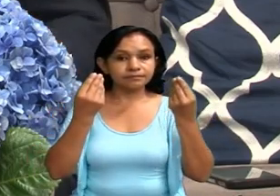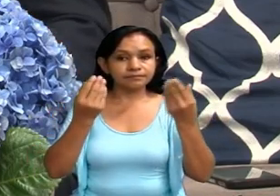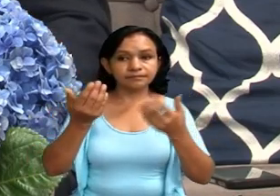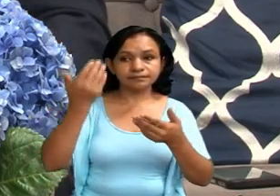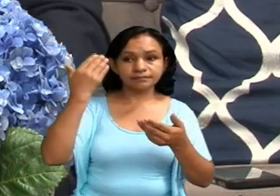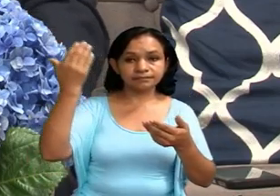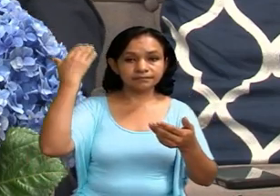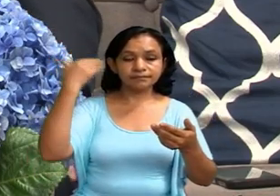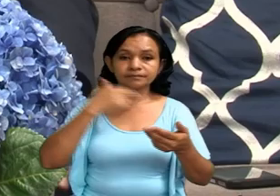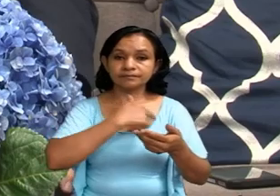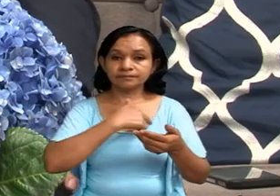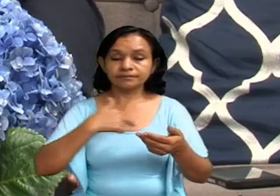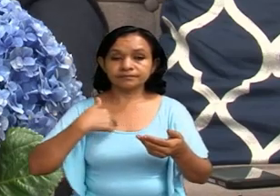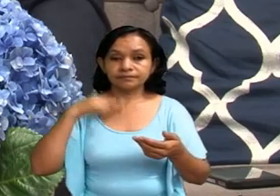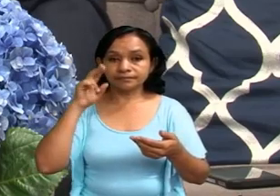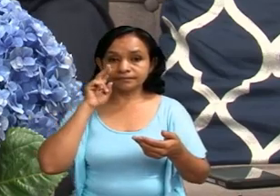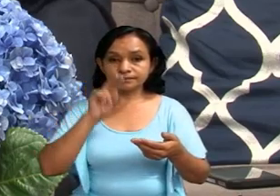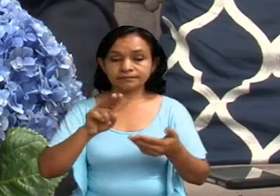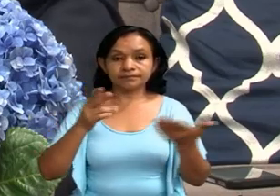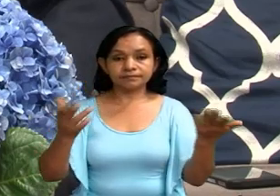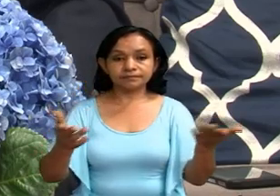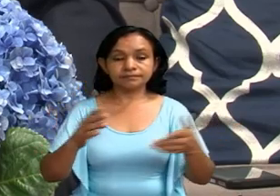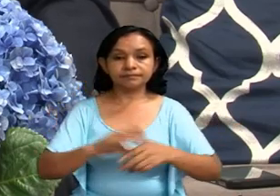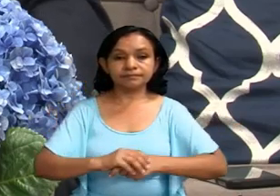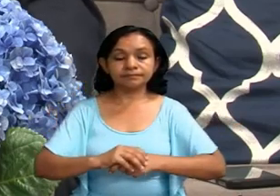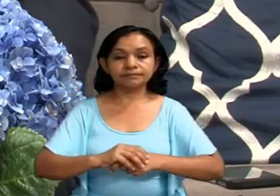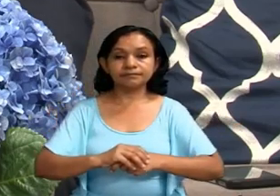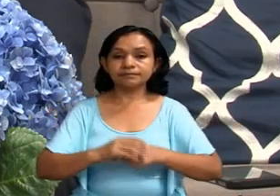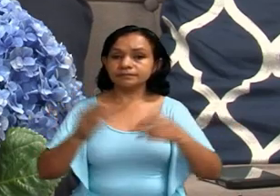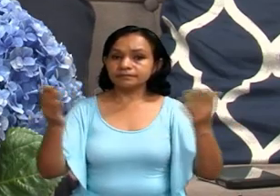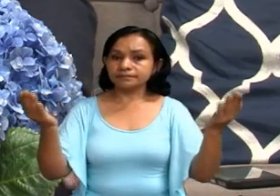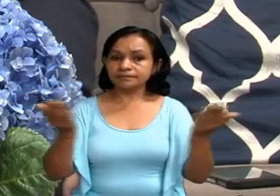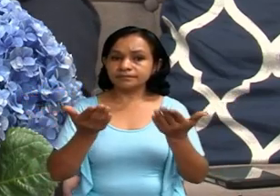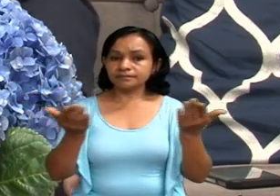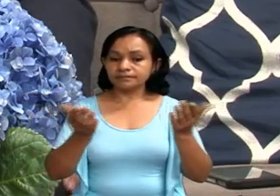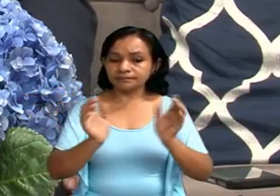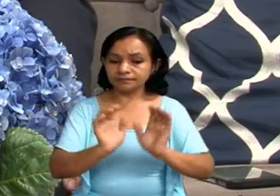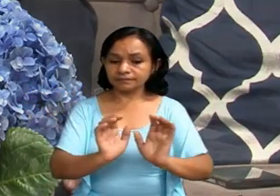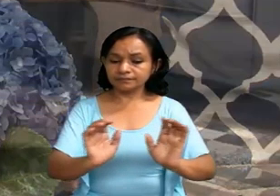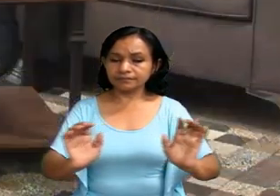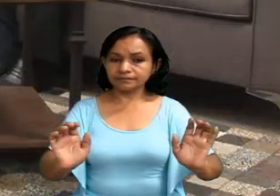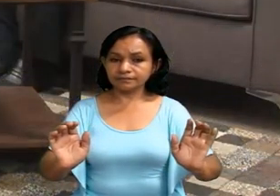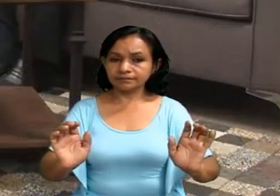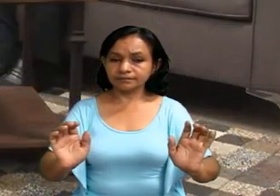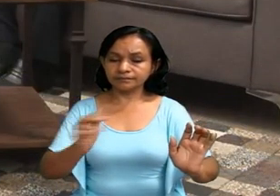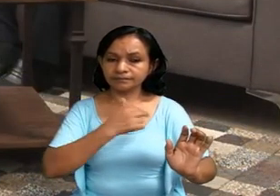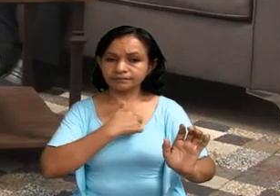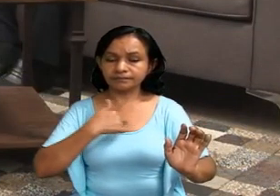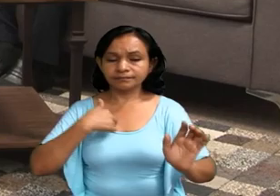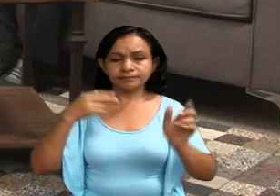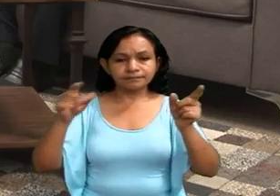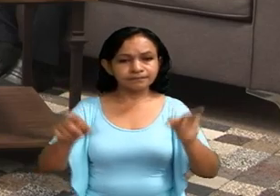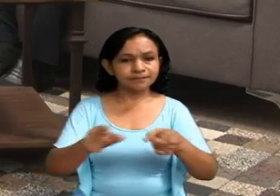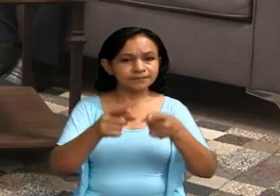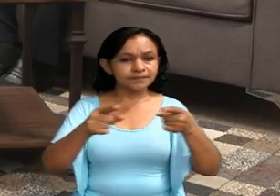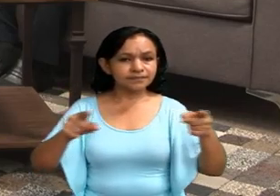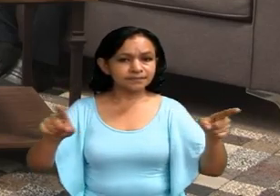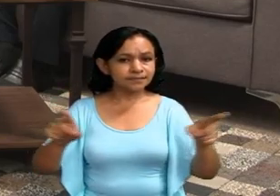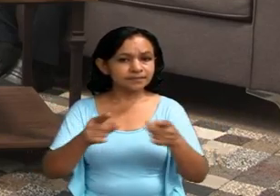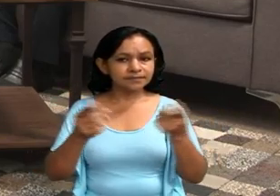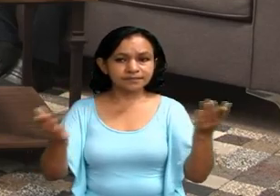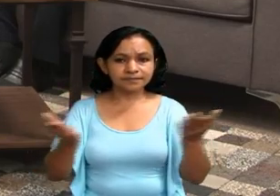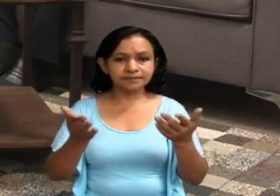que demuestran, digamos, cómo un niño que entra en un mundo de la música, pues,